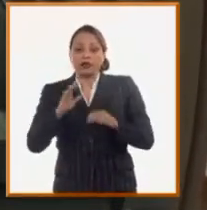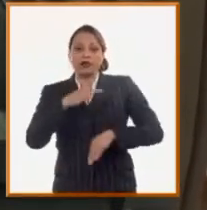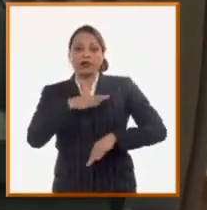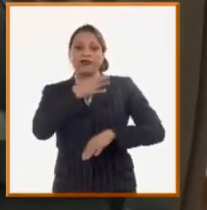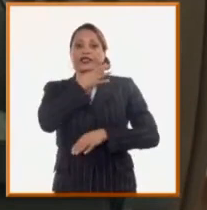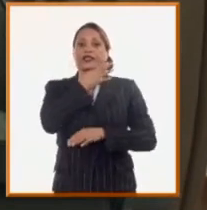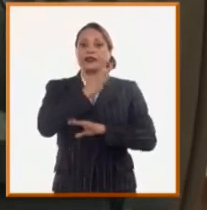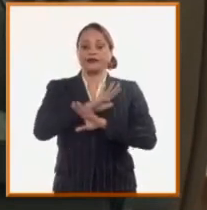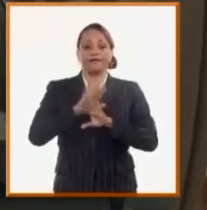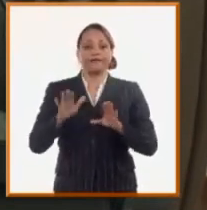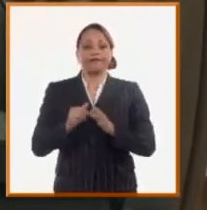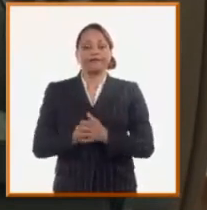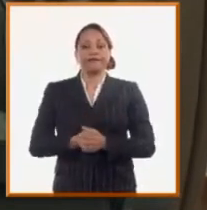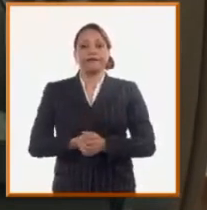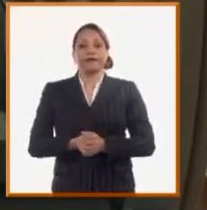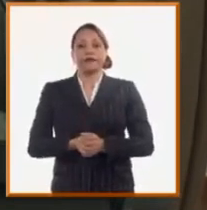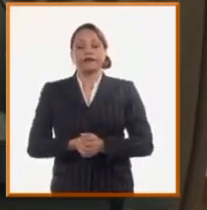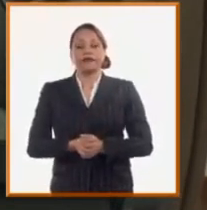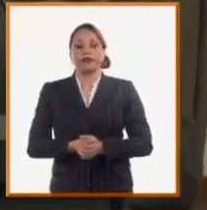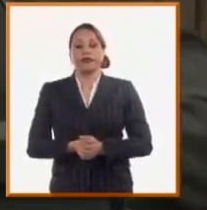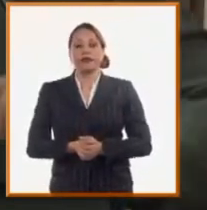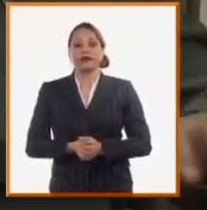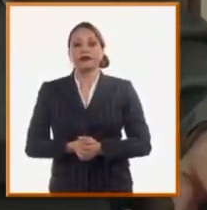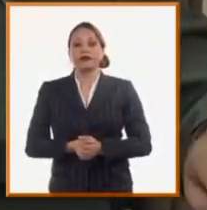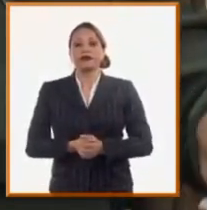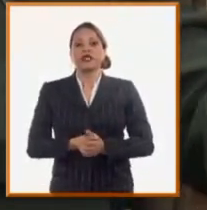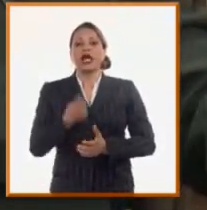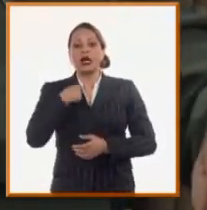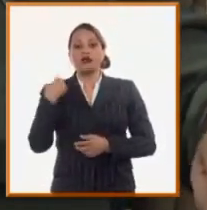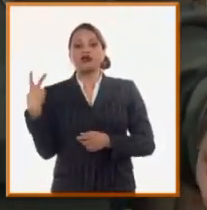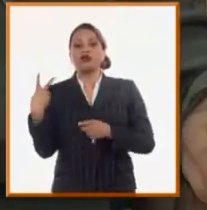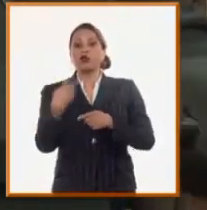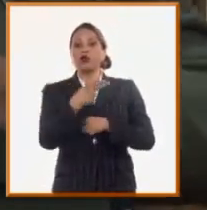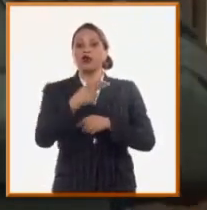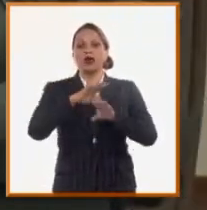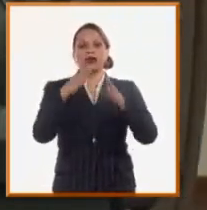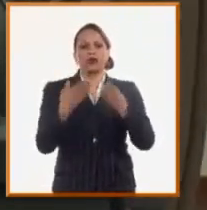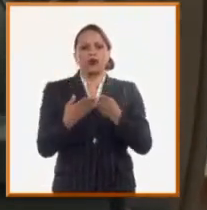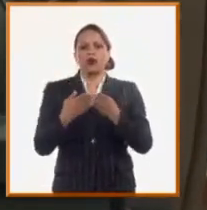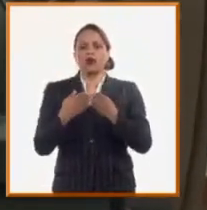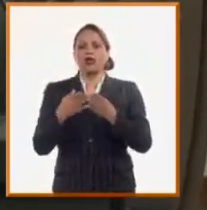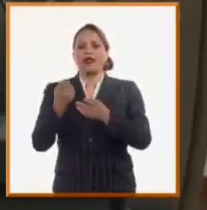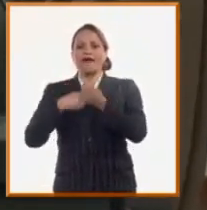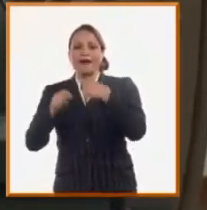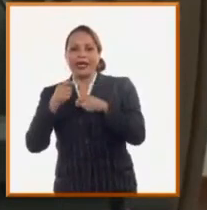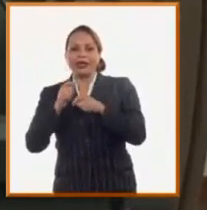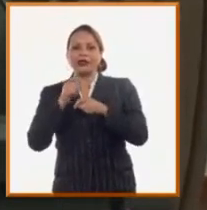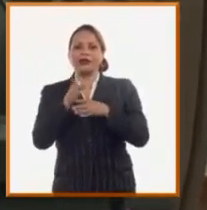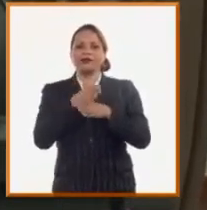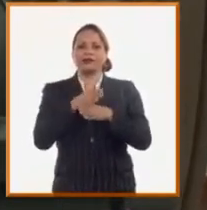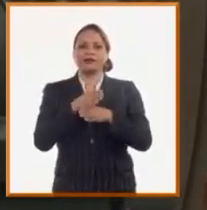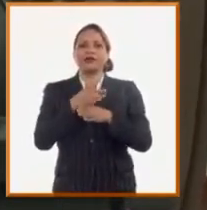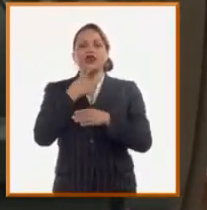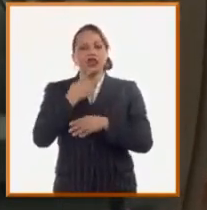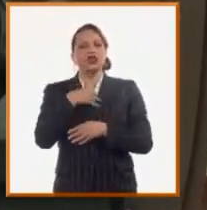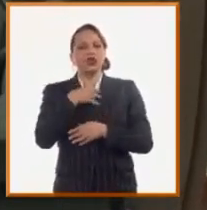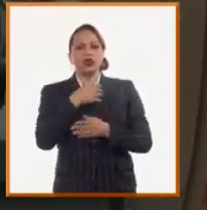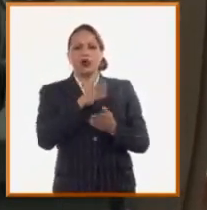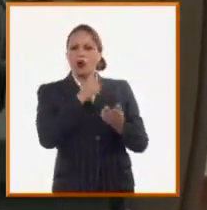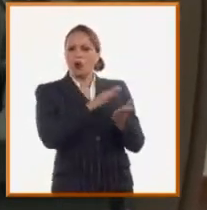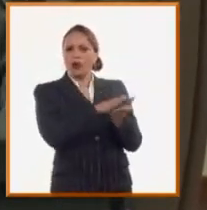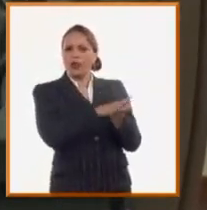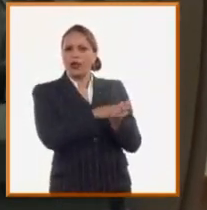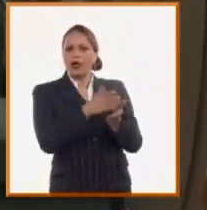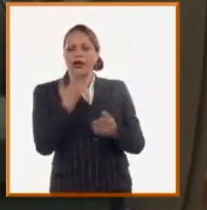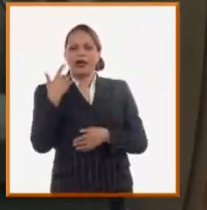Porque a nosotros, compañeros, nos cortaron todas las fuentes de financiamiento. Yo tengo un esquemita por ahí. ¿Qué pasaba antes de recrudecer las medidas?